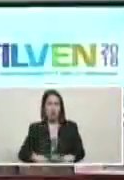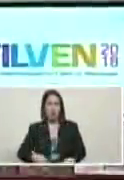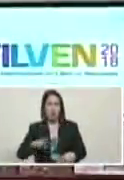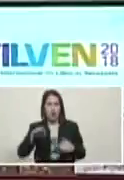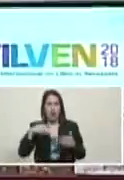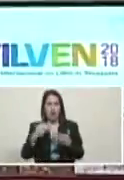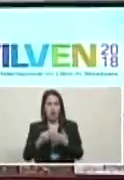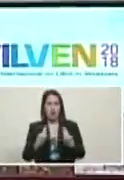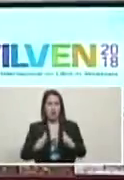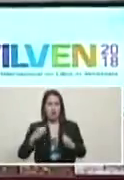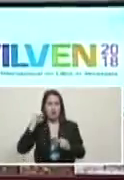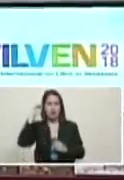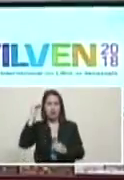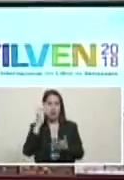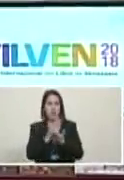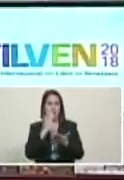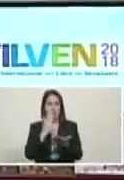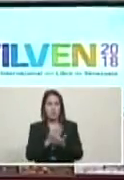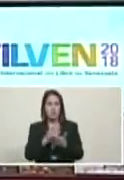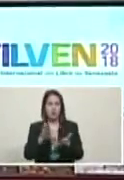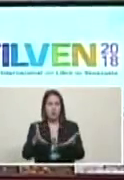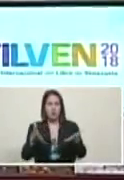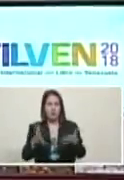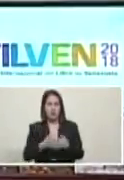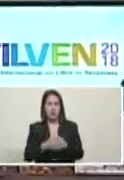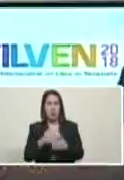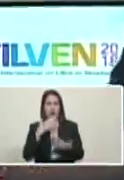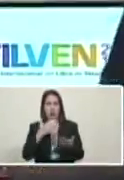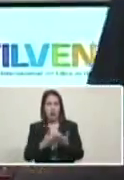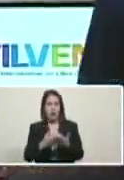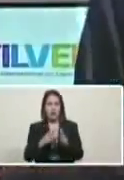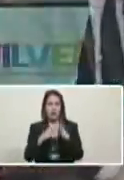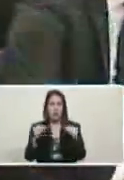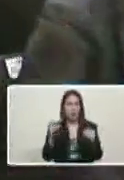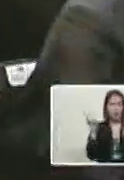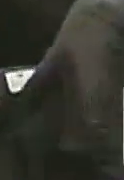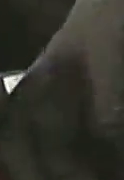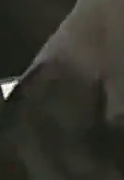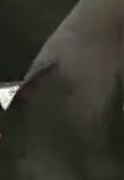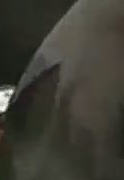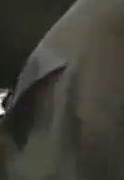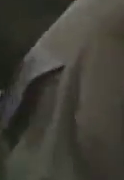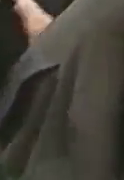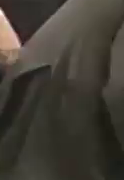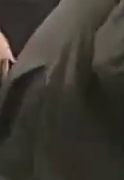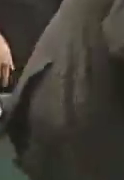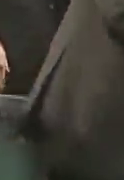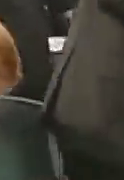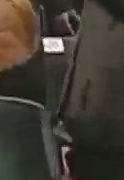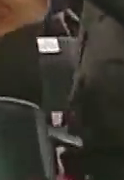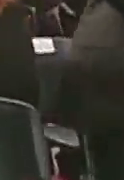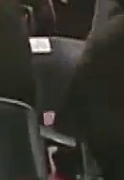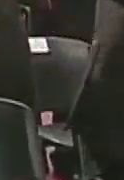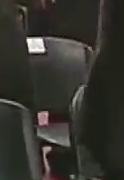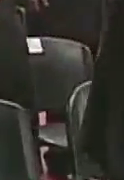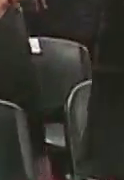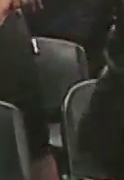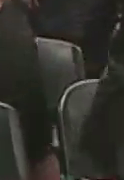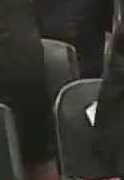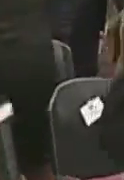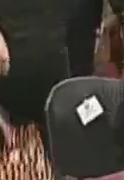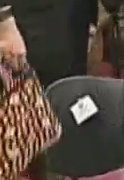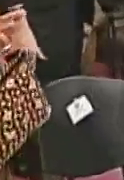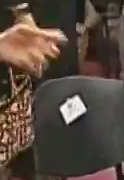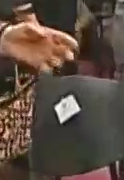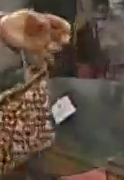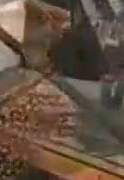la victoria siempre! Buenas noches, Venezuela. Gracias. Y de esa manera queda inaugurada la Feria Internacional del